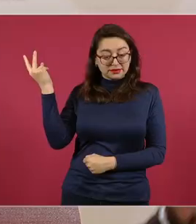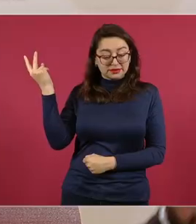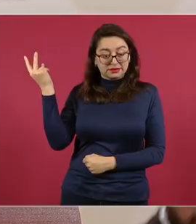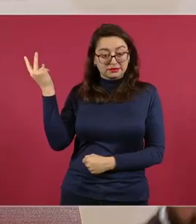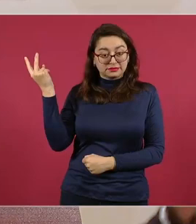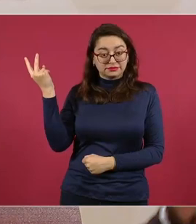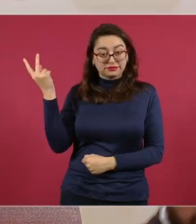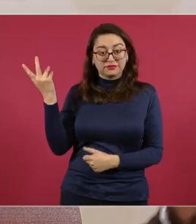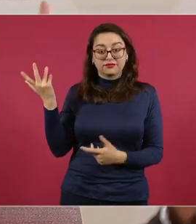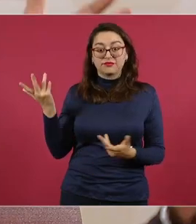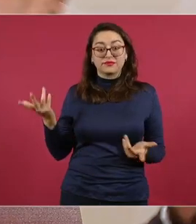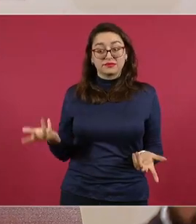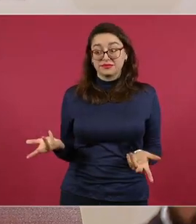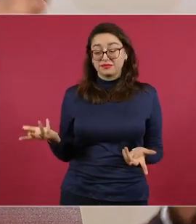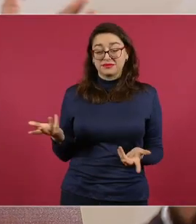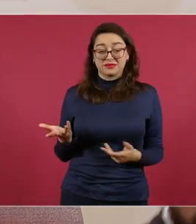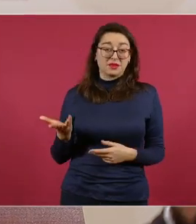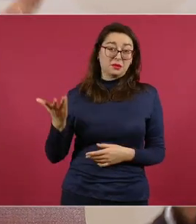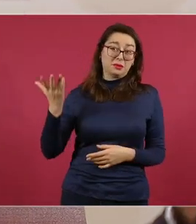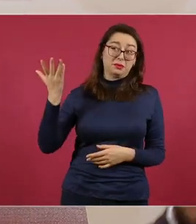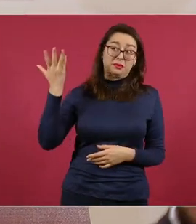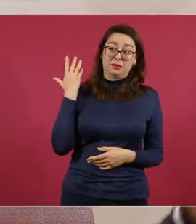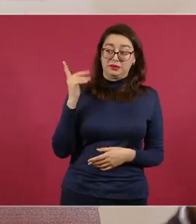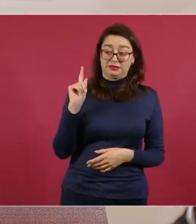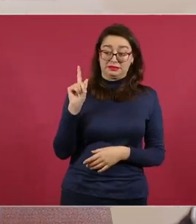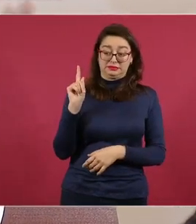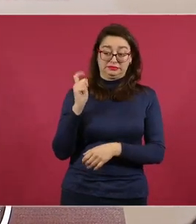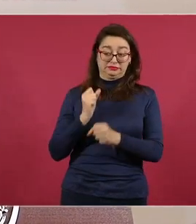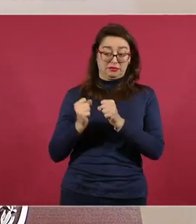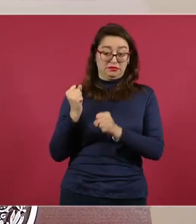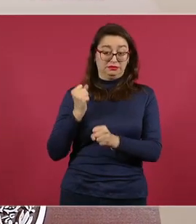Es toda una historia, porque